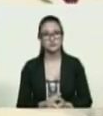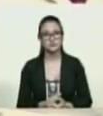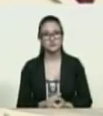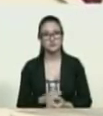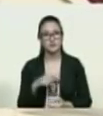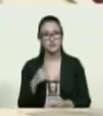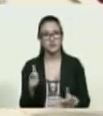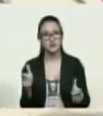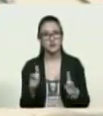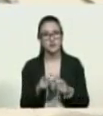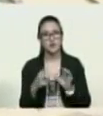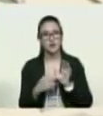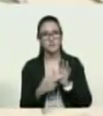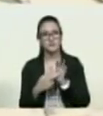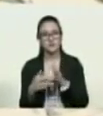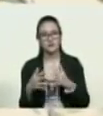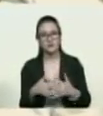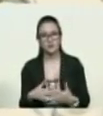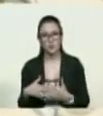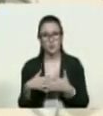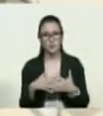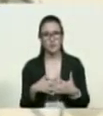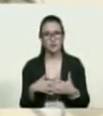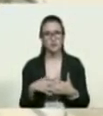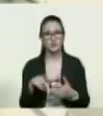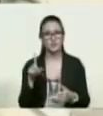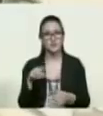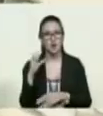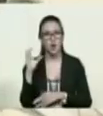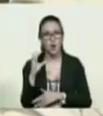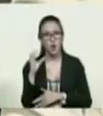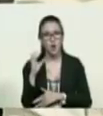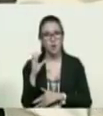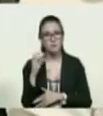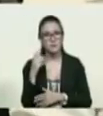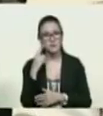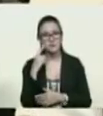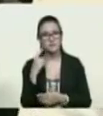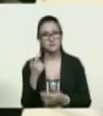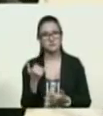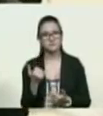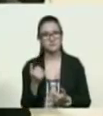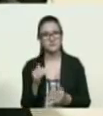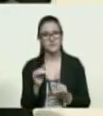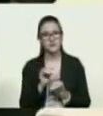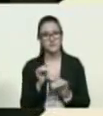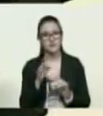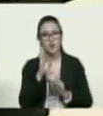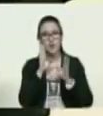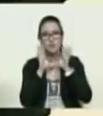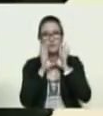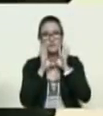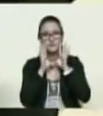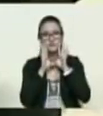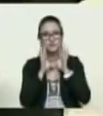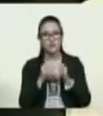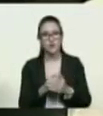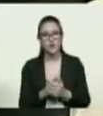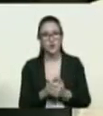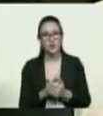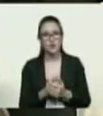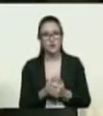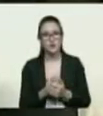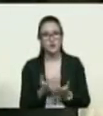con representantes de Estados Unidos, también de Colombia, para pedir extradición. ¿En qué punto después de esta confesión se encuentra ese